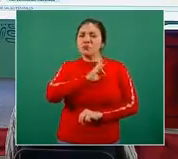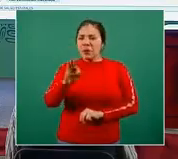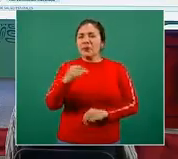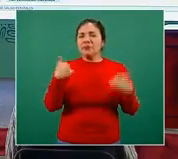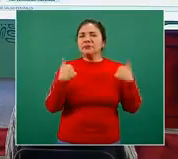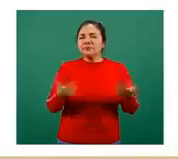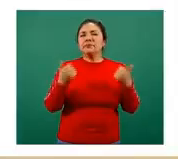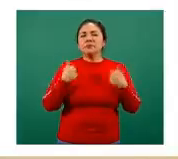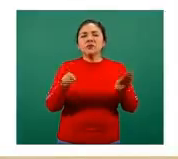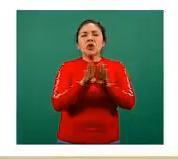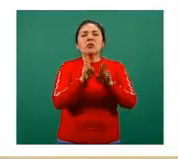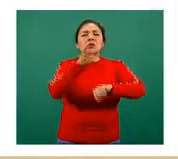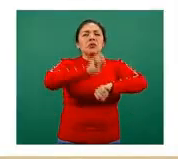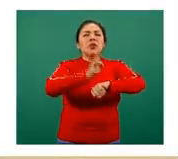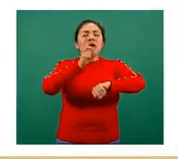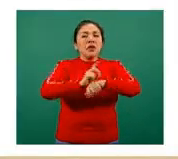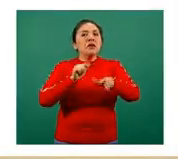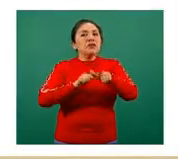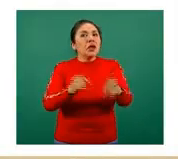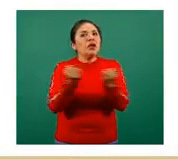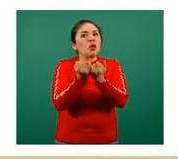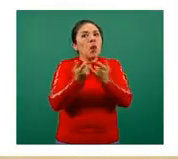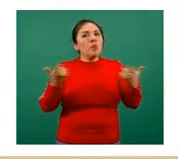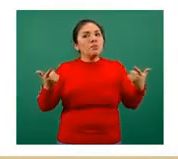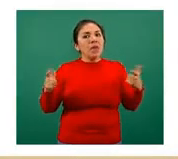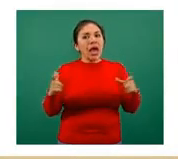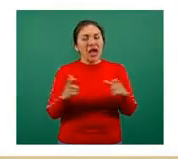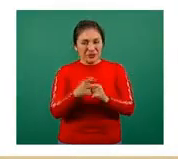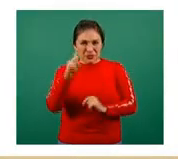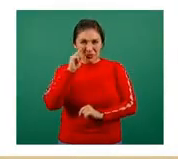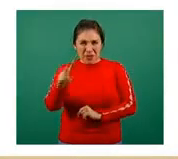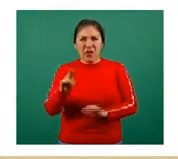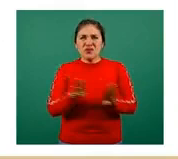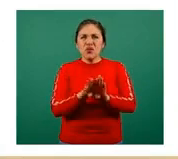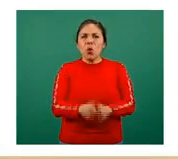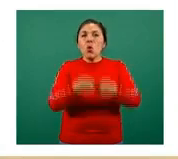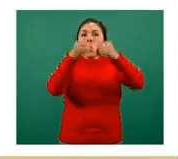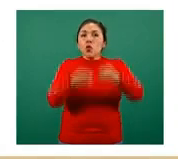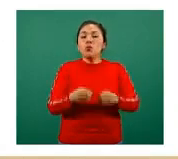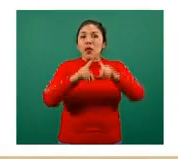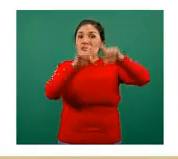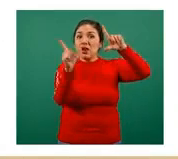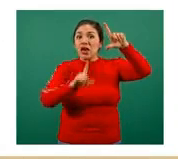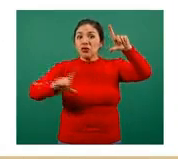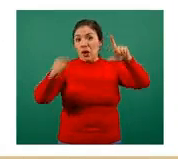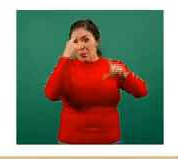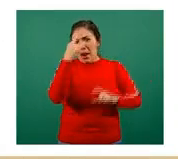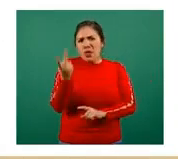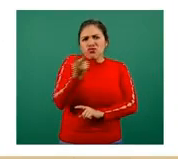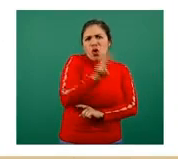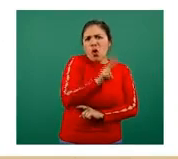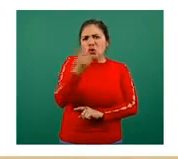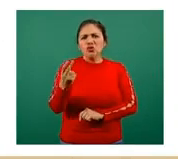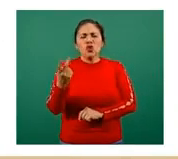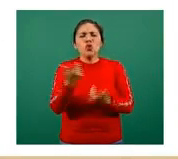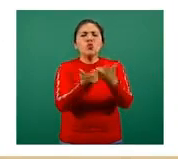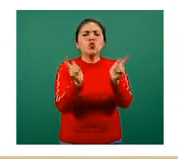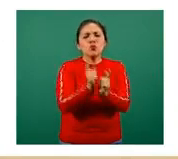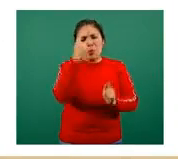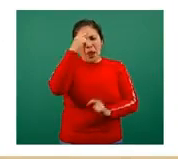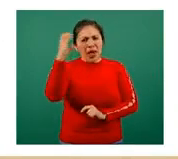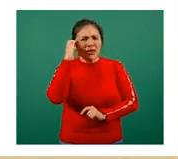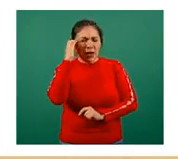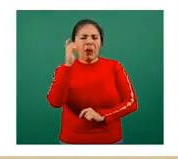apreciando que día con día continúa el descenso. Cuando vemos la ocupación nacional de ambos grupos de camas, tanto generales como con